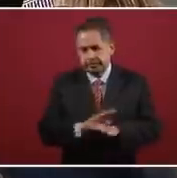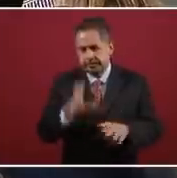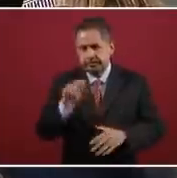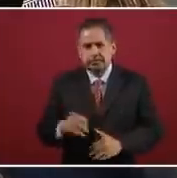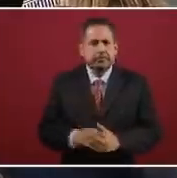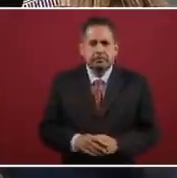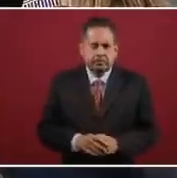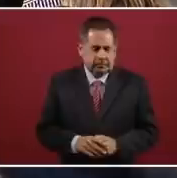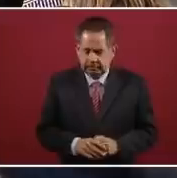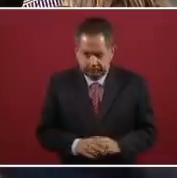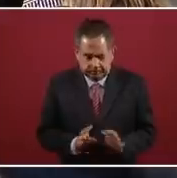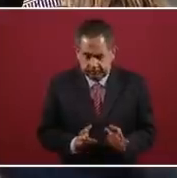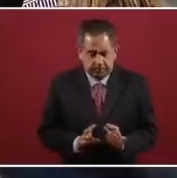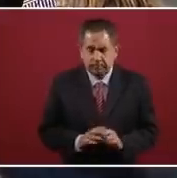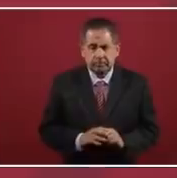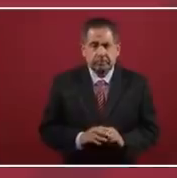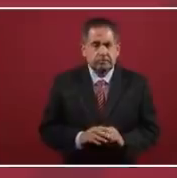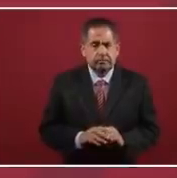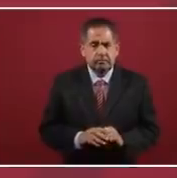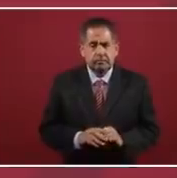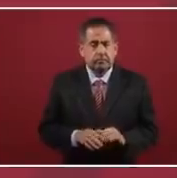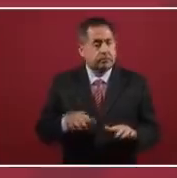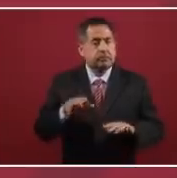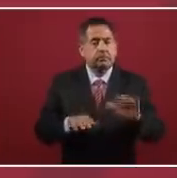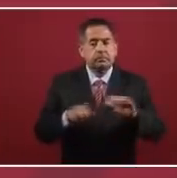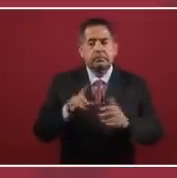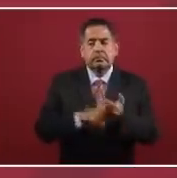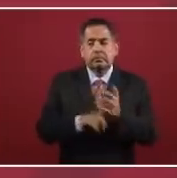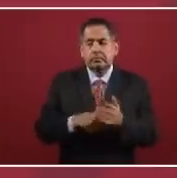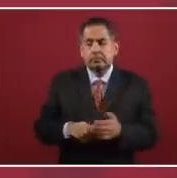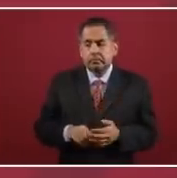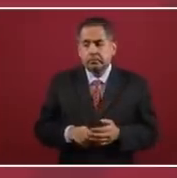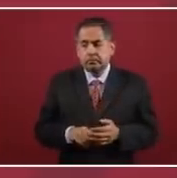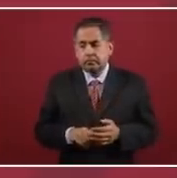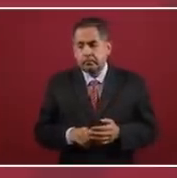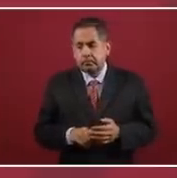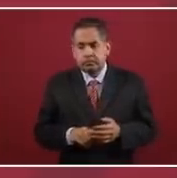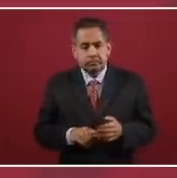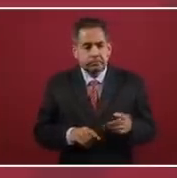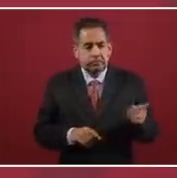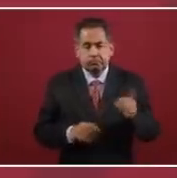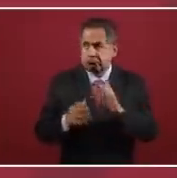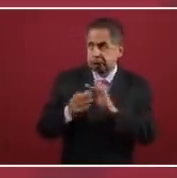a veces hasta pueden haber insinuaciones,